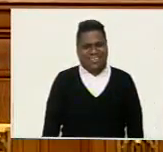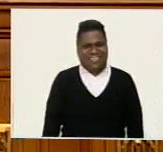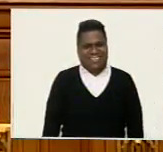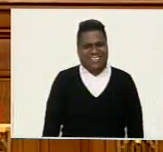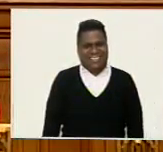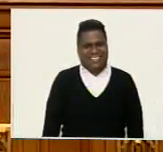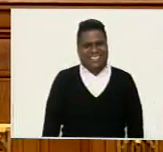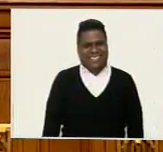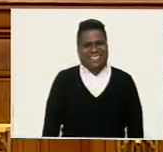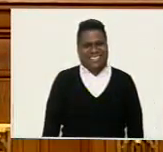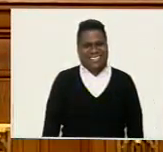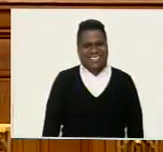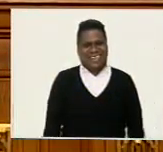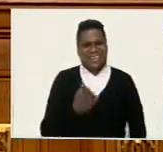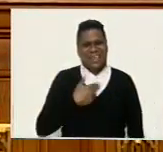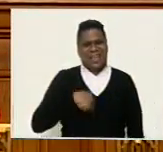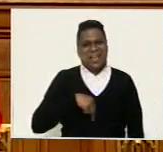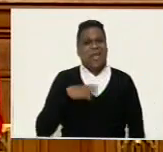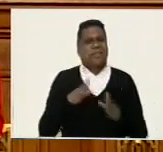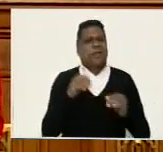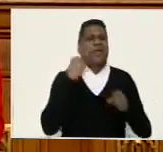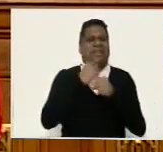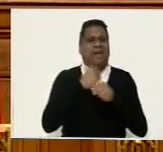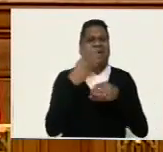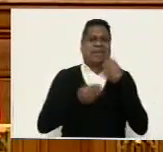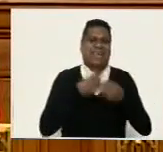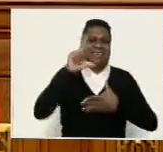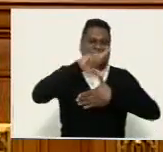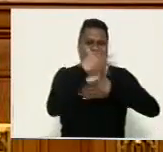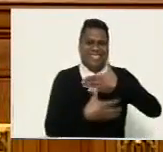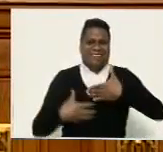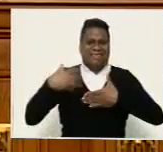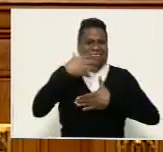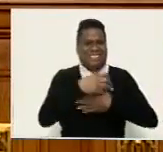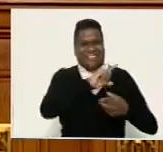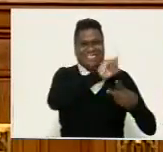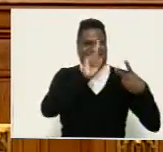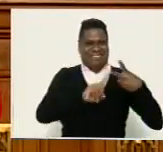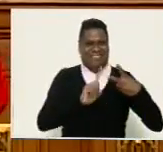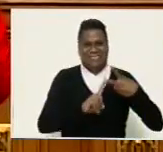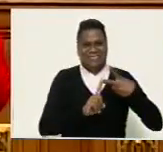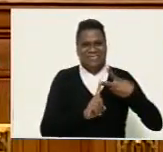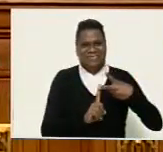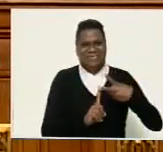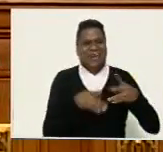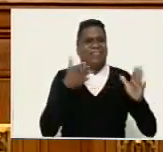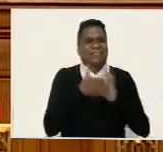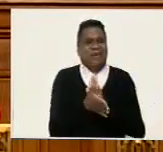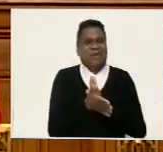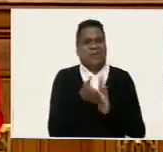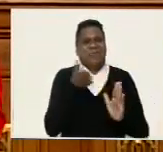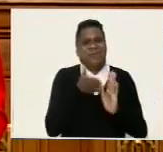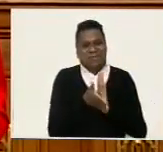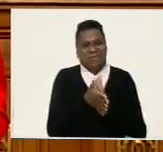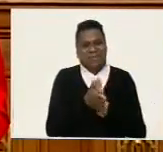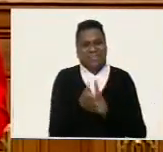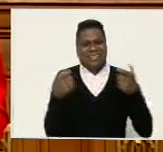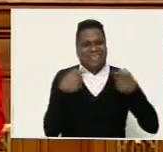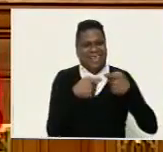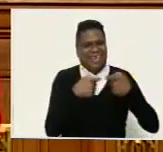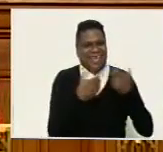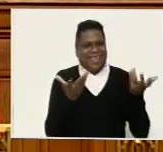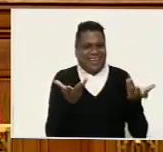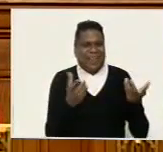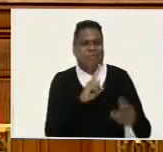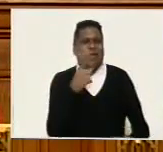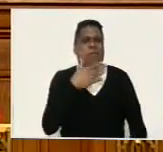pueblo o en los pueblos de América. Y el segundo, que aún mantenemos un escenario de guerra. Hermanos, no podemos